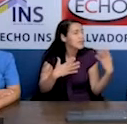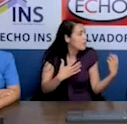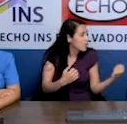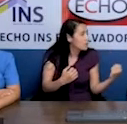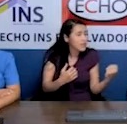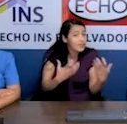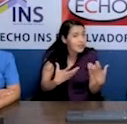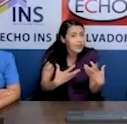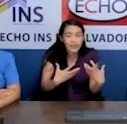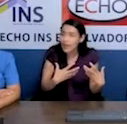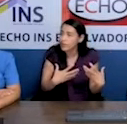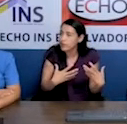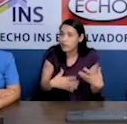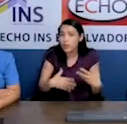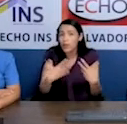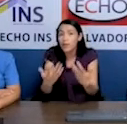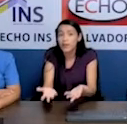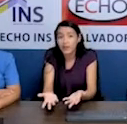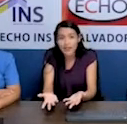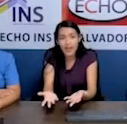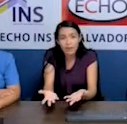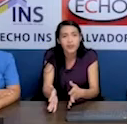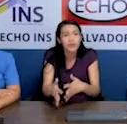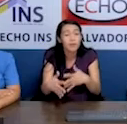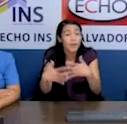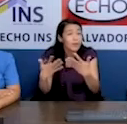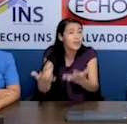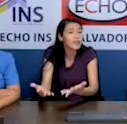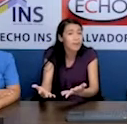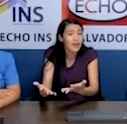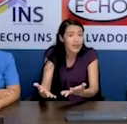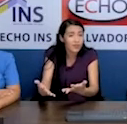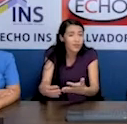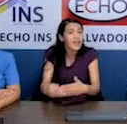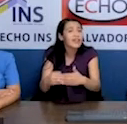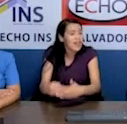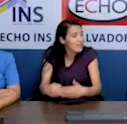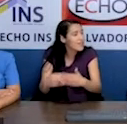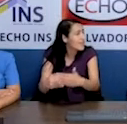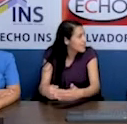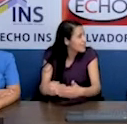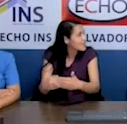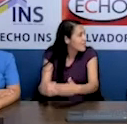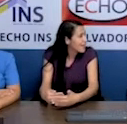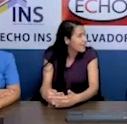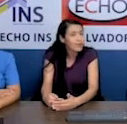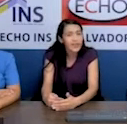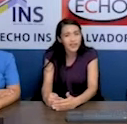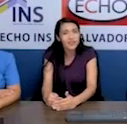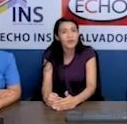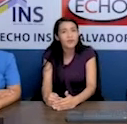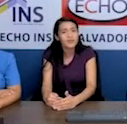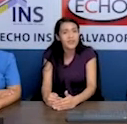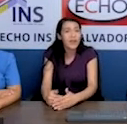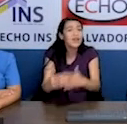justo necesitamos, como usted dice, tener claro nosotros para poder guiar, porque probablemente para ellos, cada vez que se desencadene